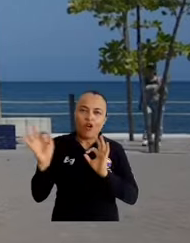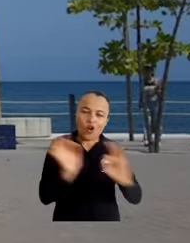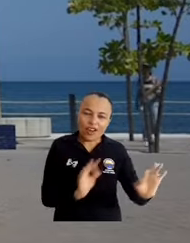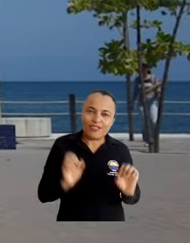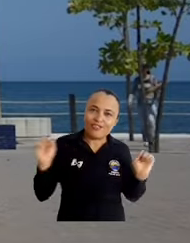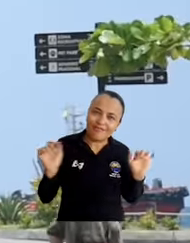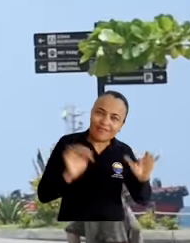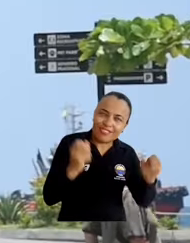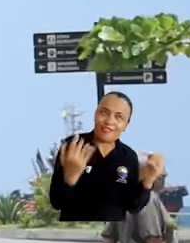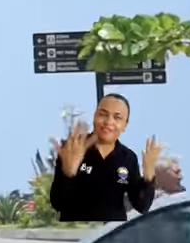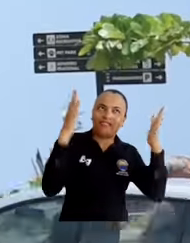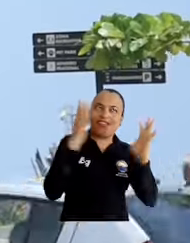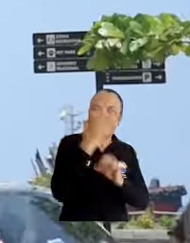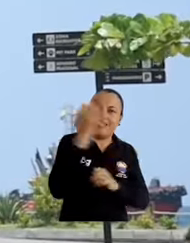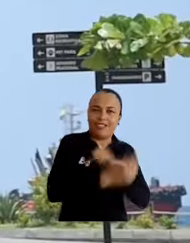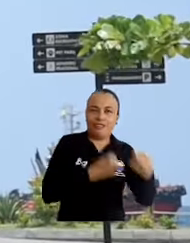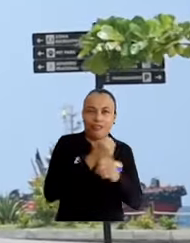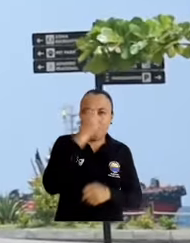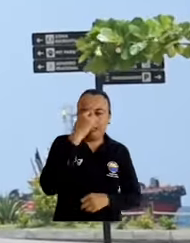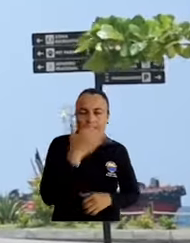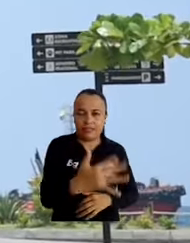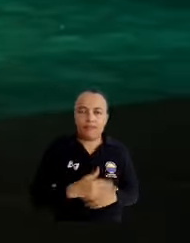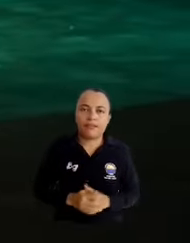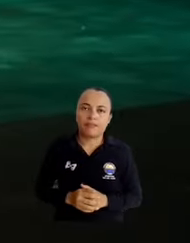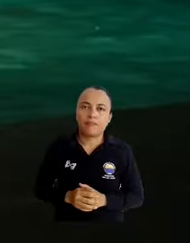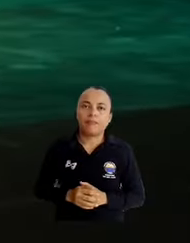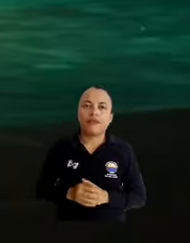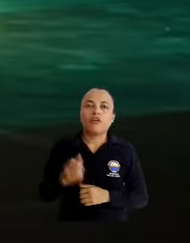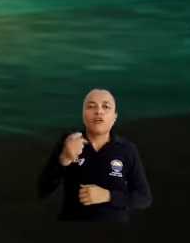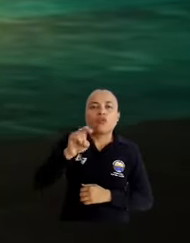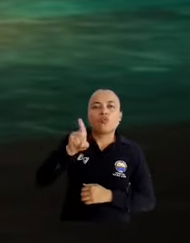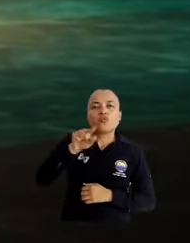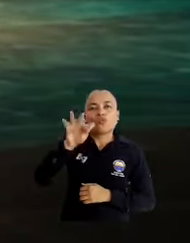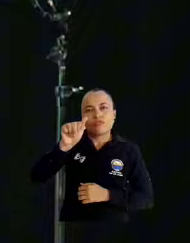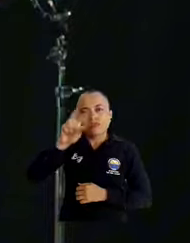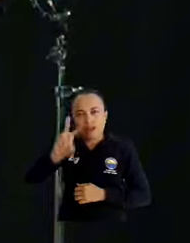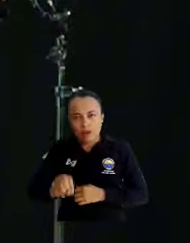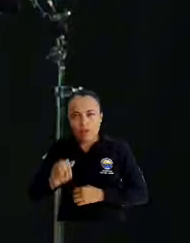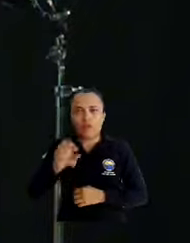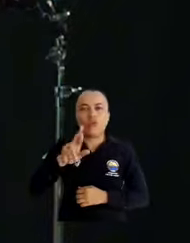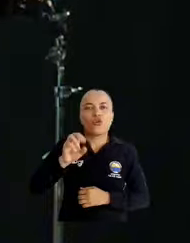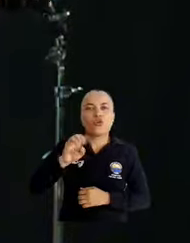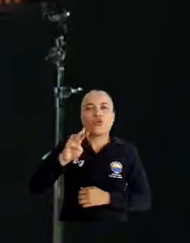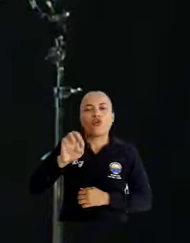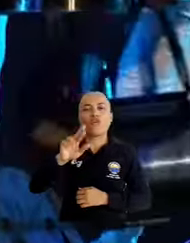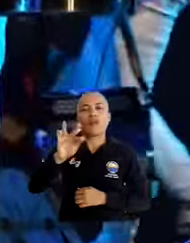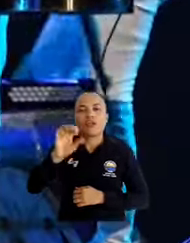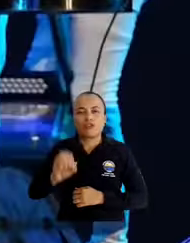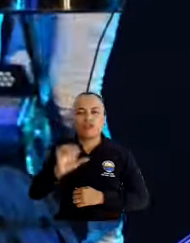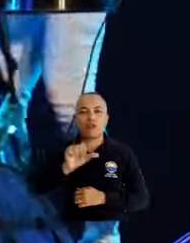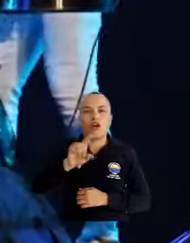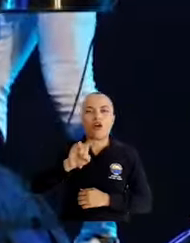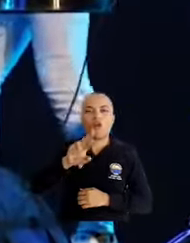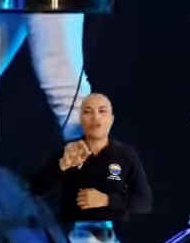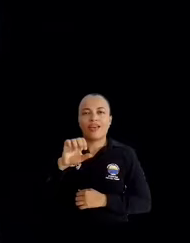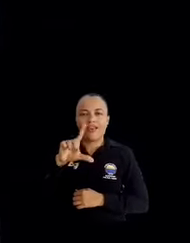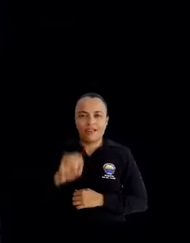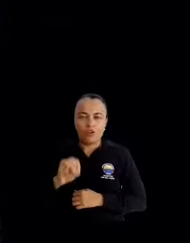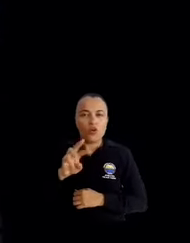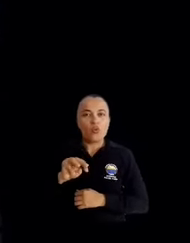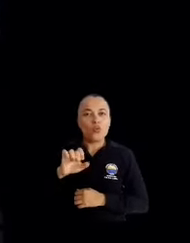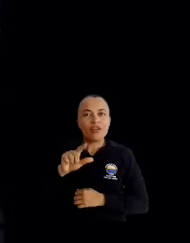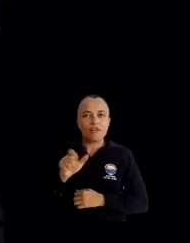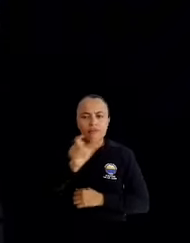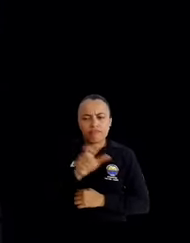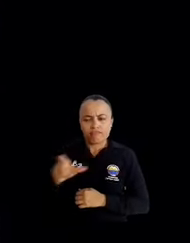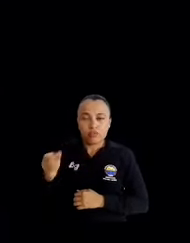planificación y organización de esta fecha tan importante. Gustavo Gutiérrez, Roberto Calderón, Aurelio Yello Núñez y Wilfran